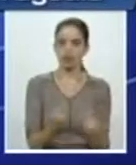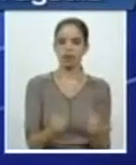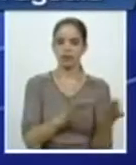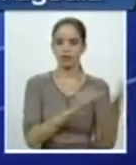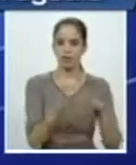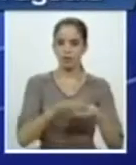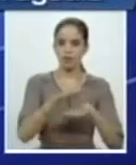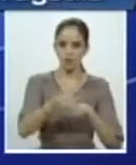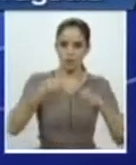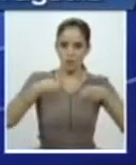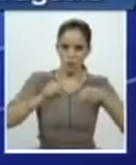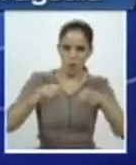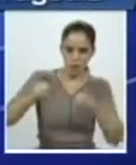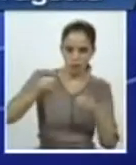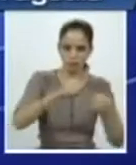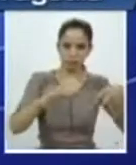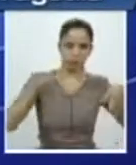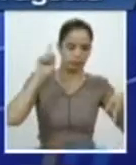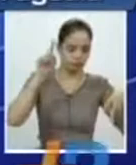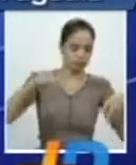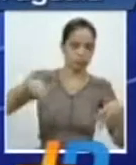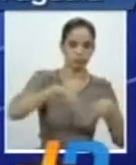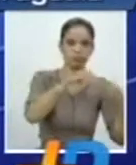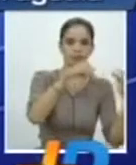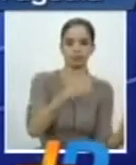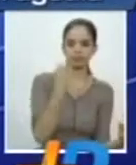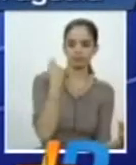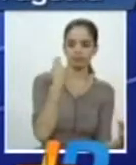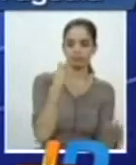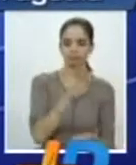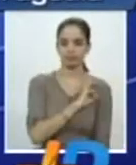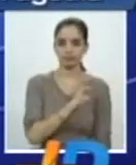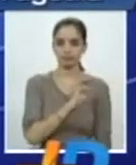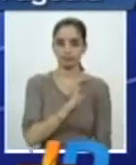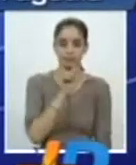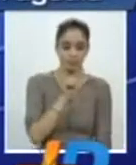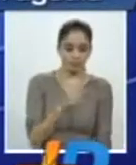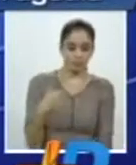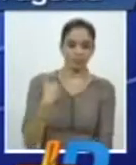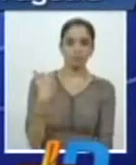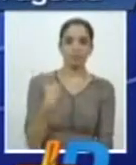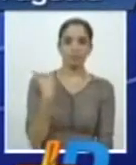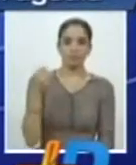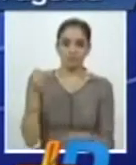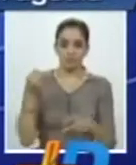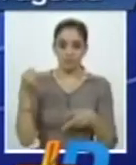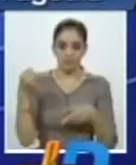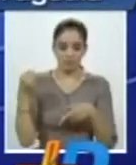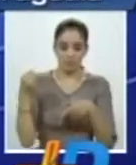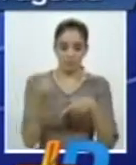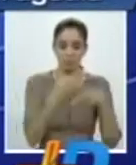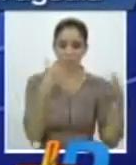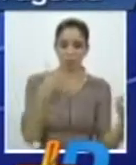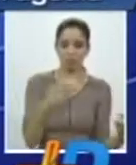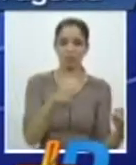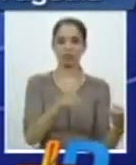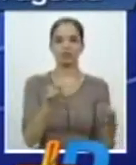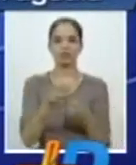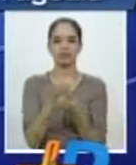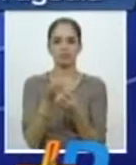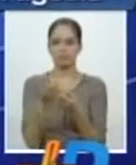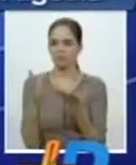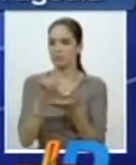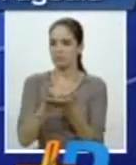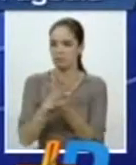para celebrar el triunfo de Colombia sobre Uruguay el pasado sábado. El joven que ocasionó el accidente es uno de los cientos de caleños que violaron